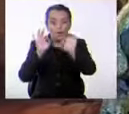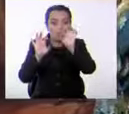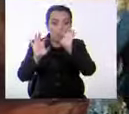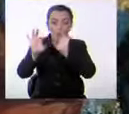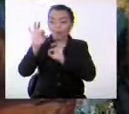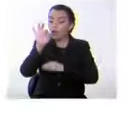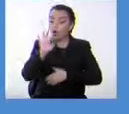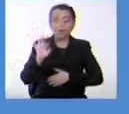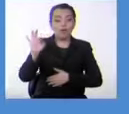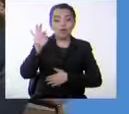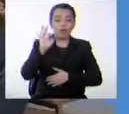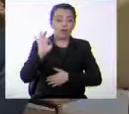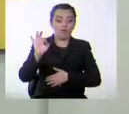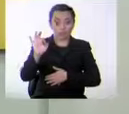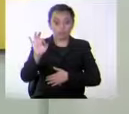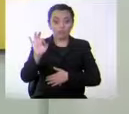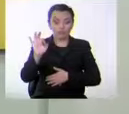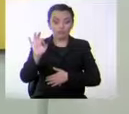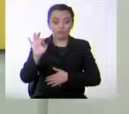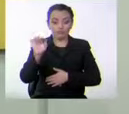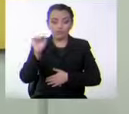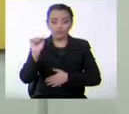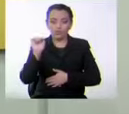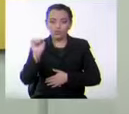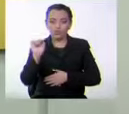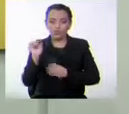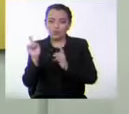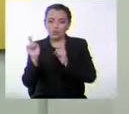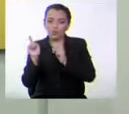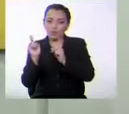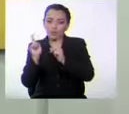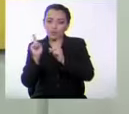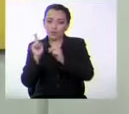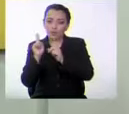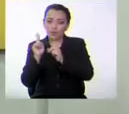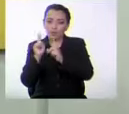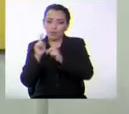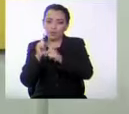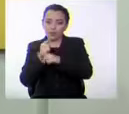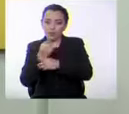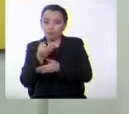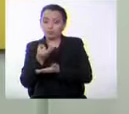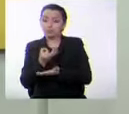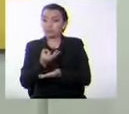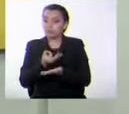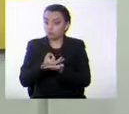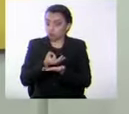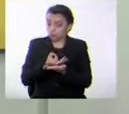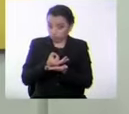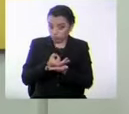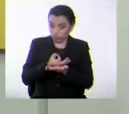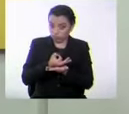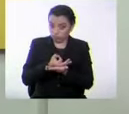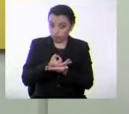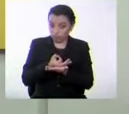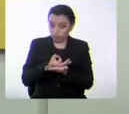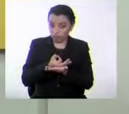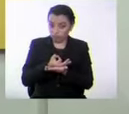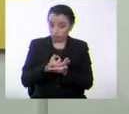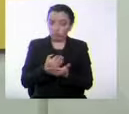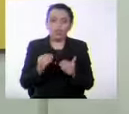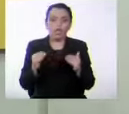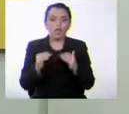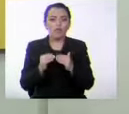momento. Luego esto fue generándose que eran los más adinerados, acomodados, y también la